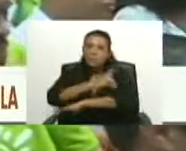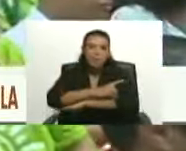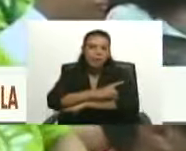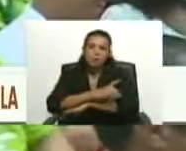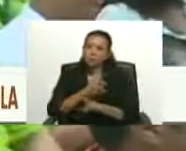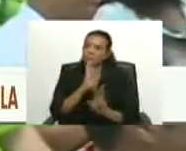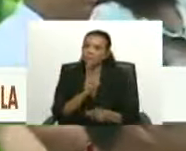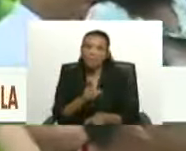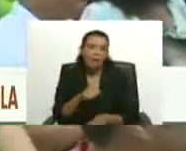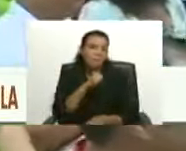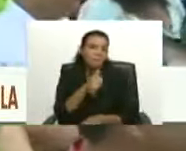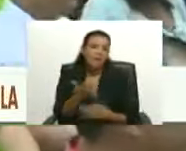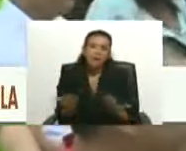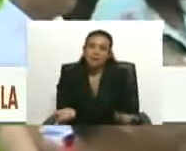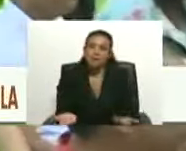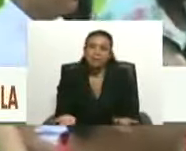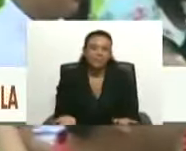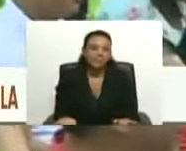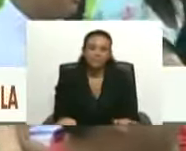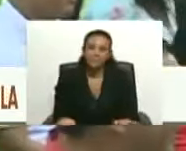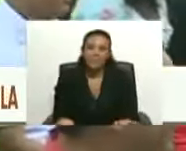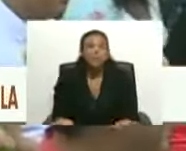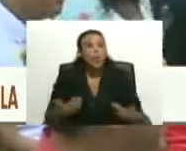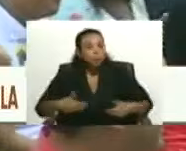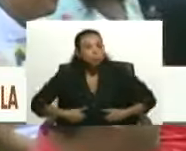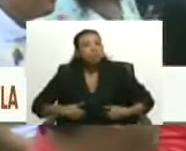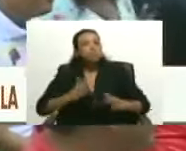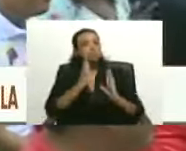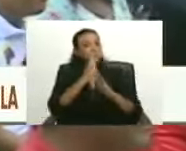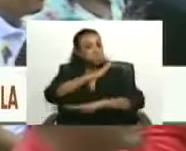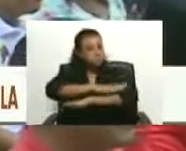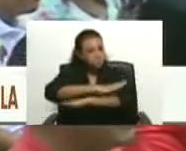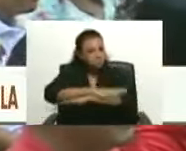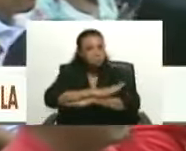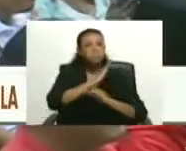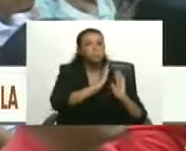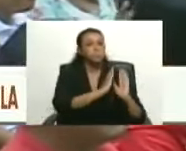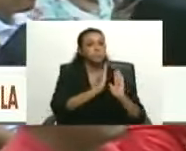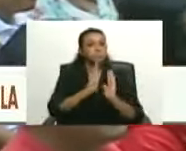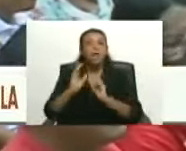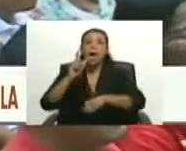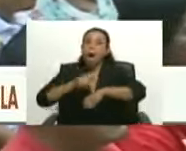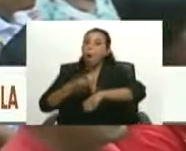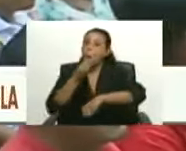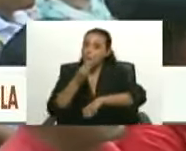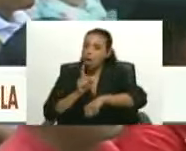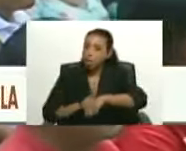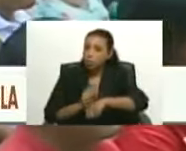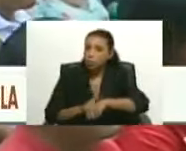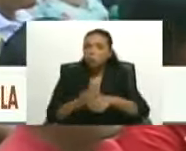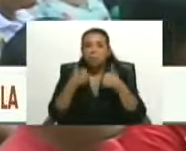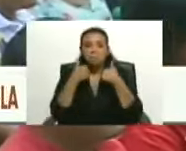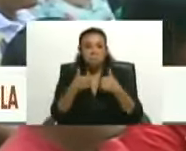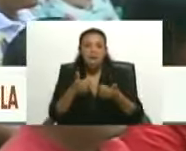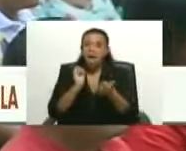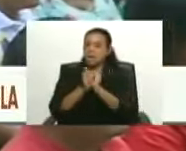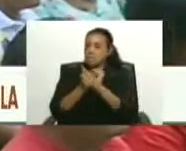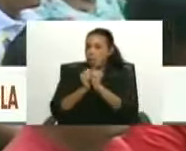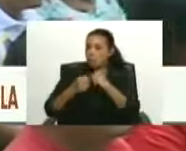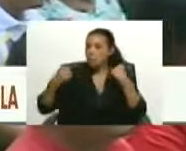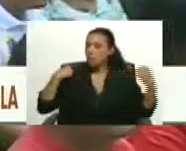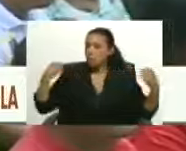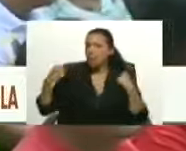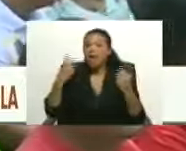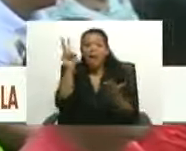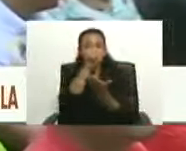mismos resultados. Si le pones un poquito de método y disciplina, tú puedes comer a la hora, puedes comer bien, puedes hacer ejercicio,